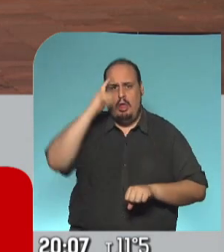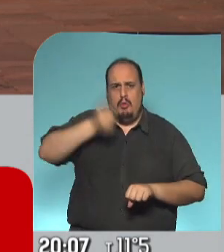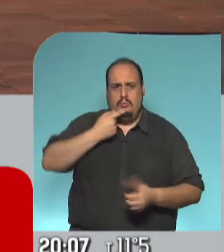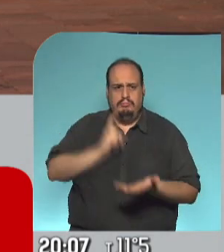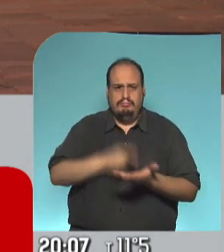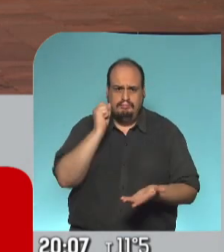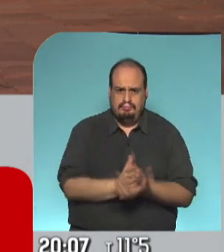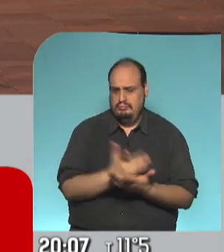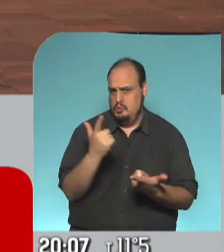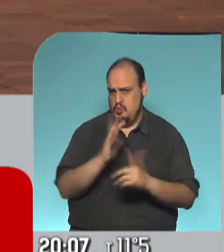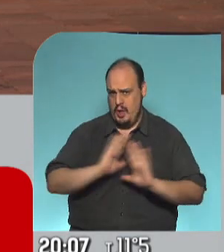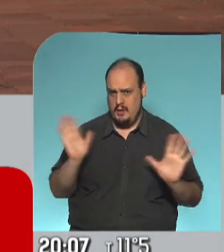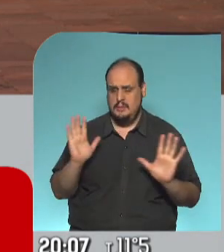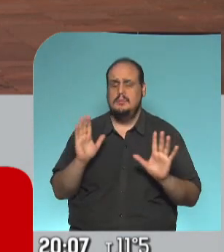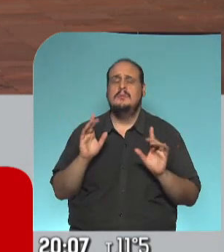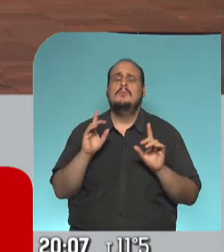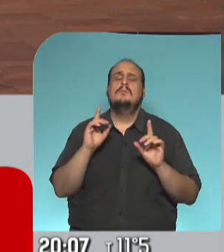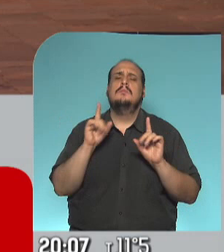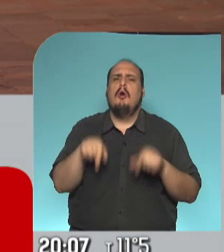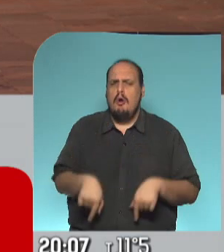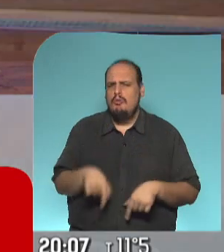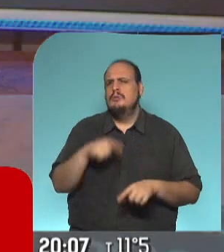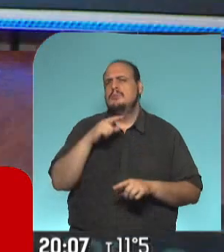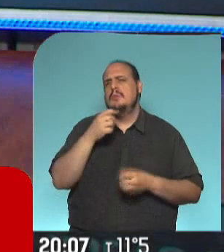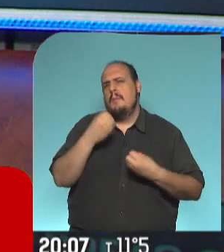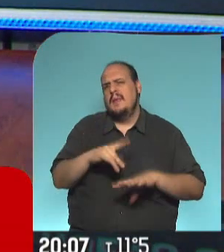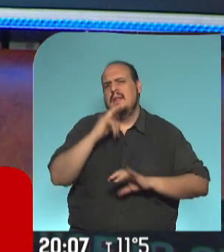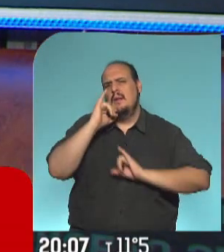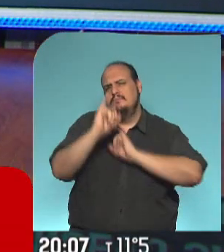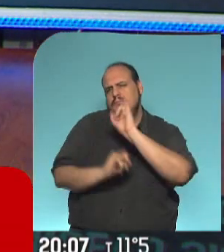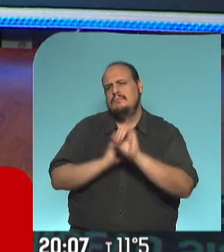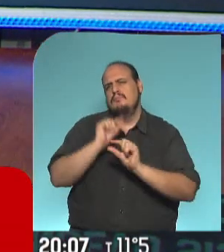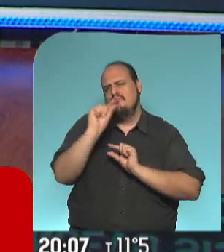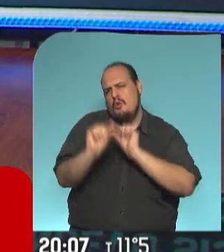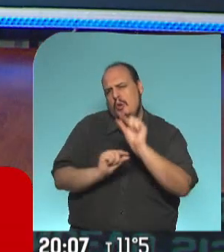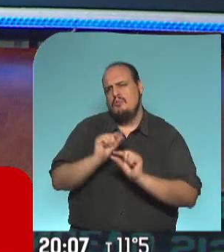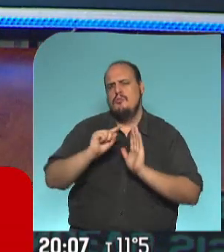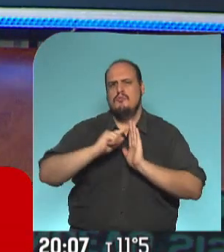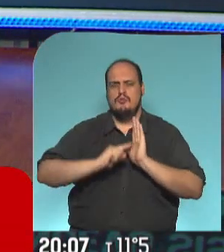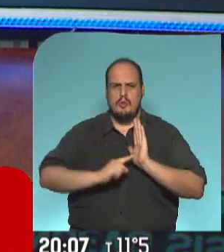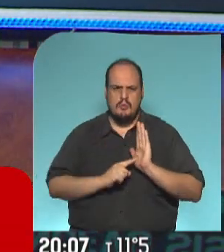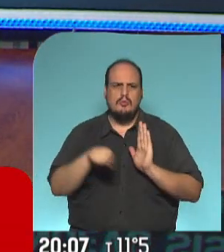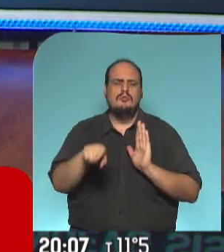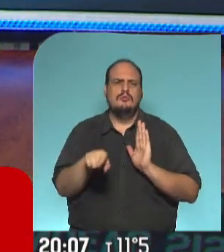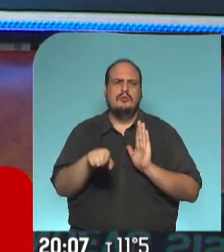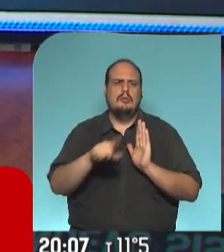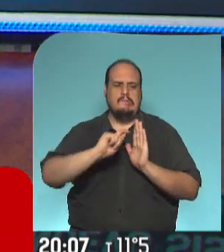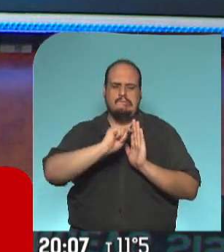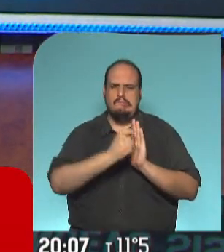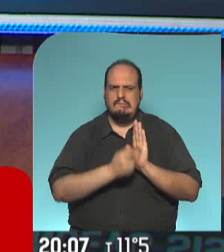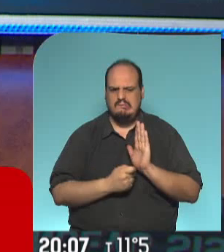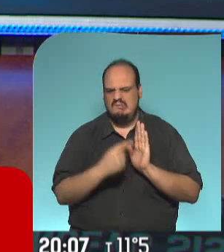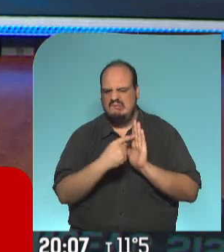todavía. Y nosotros aquí vamos a empezar de a poco, Lucía, y punto por punto a analizar qué es lo que se